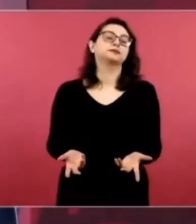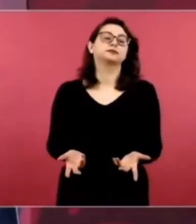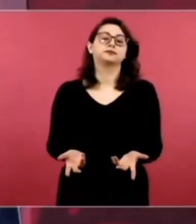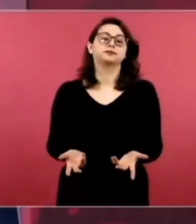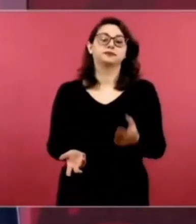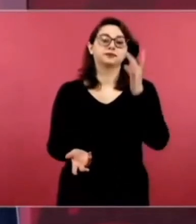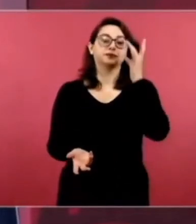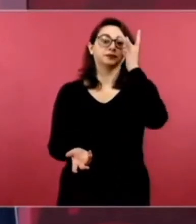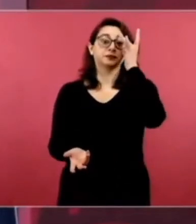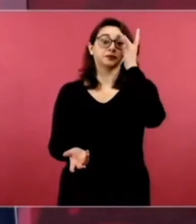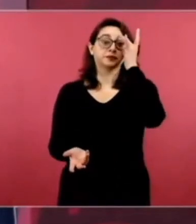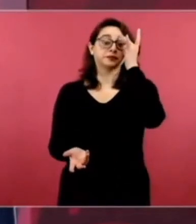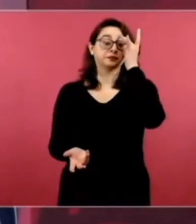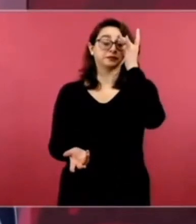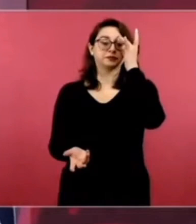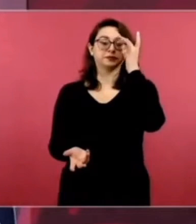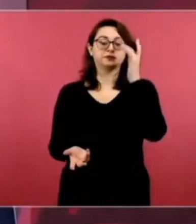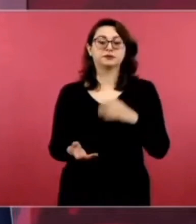que